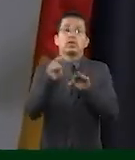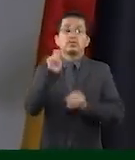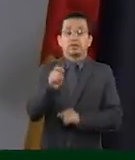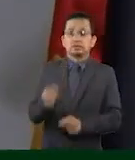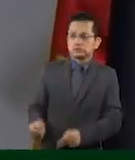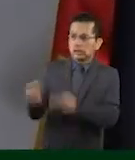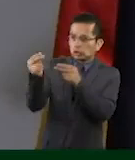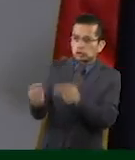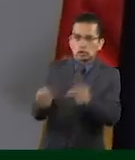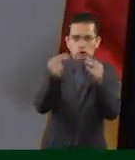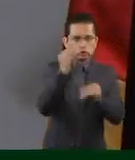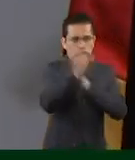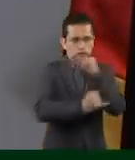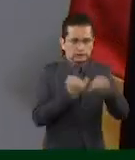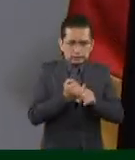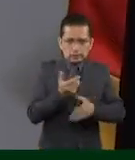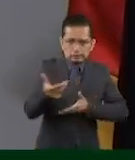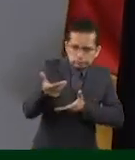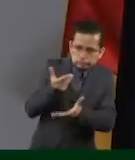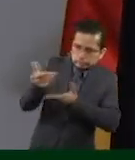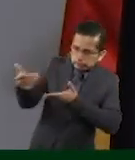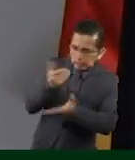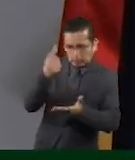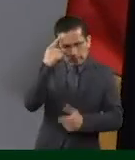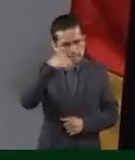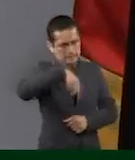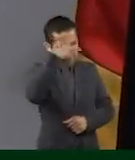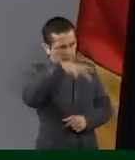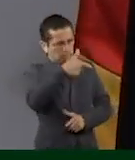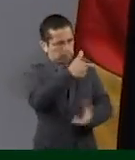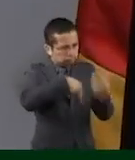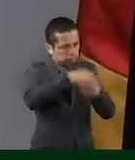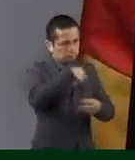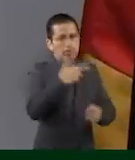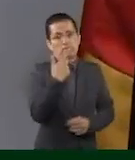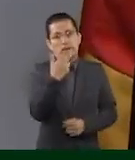son fundamentales para reactivar la economía de nuestro país y pues el